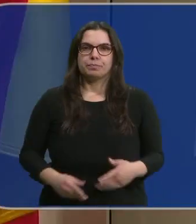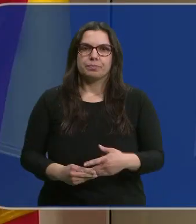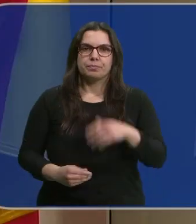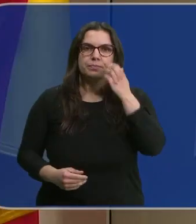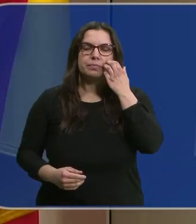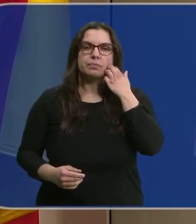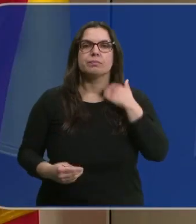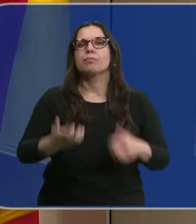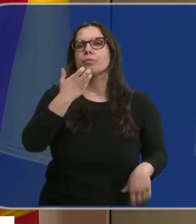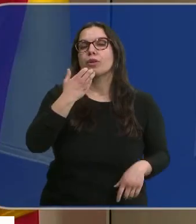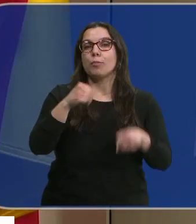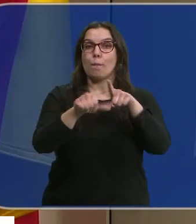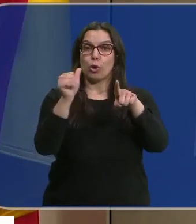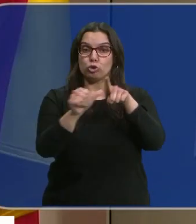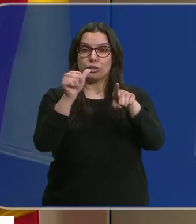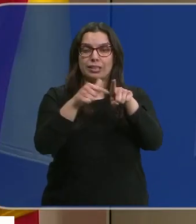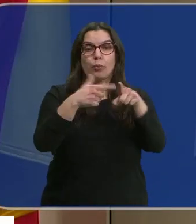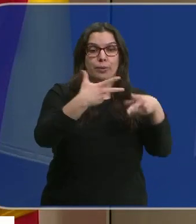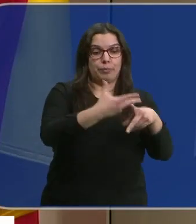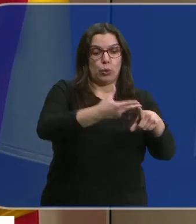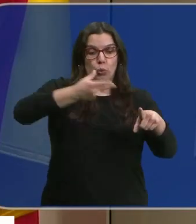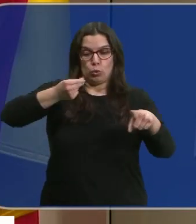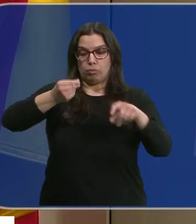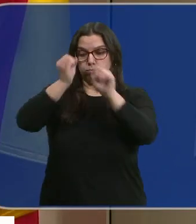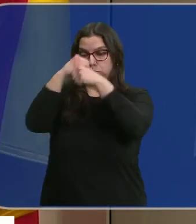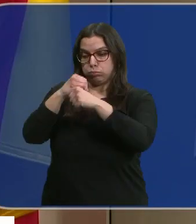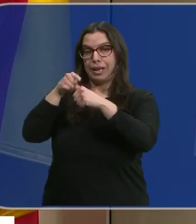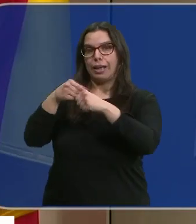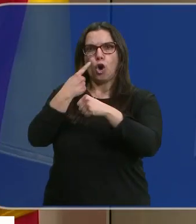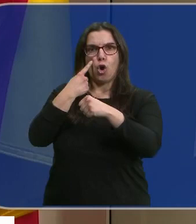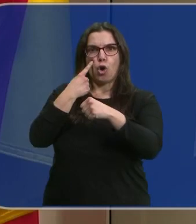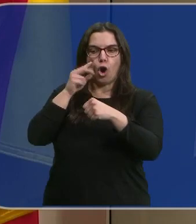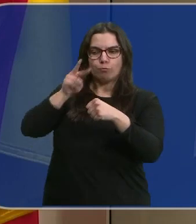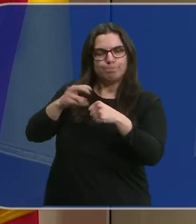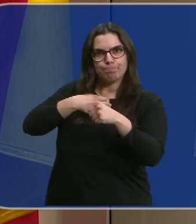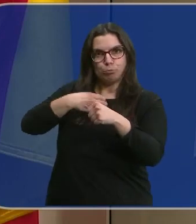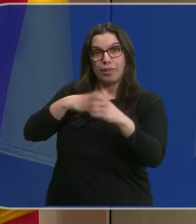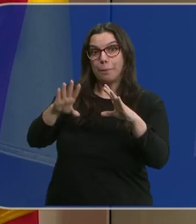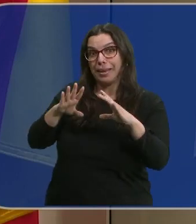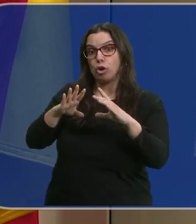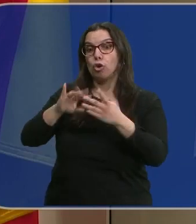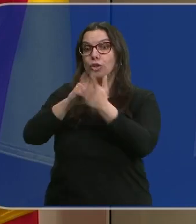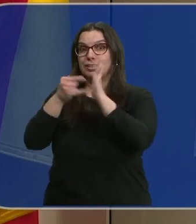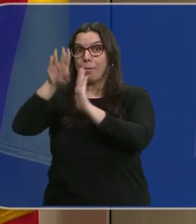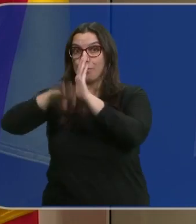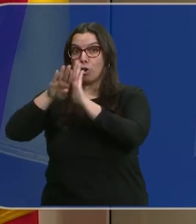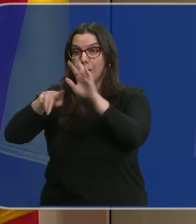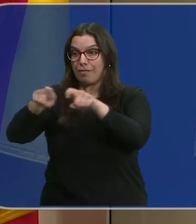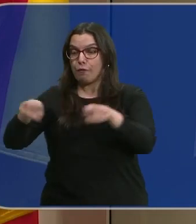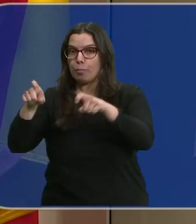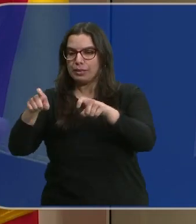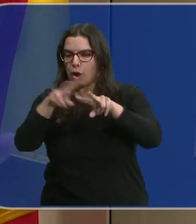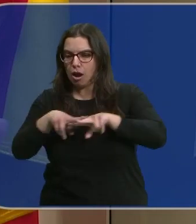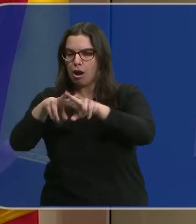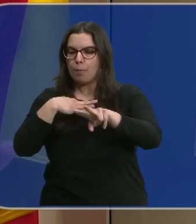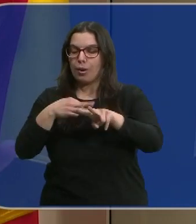Coger una biopsia de próstata y donde el ojo humano no llega con precisión, el algoritmo va a ser capaz de ayudarnos y de decir,